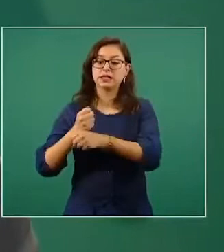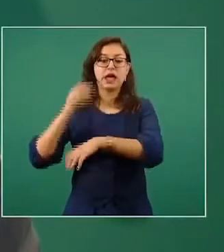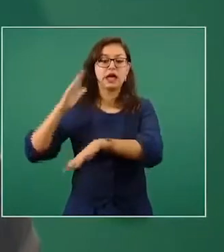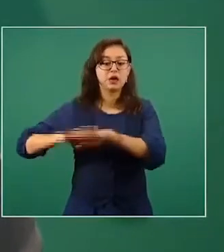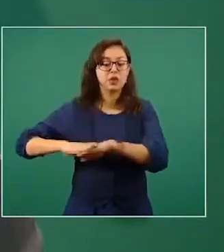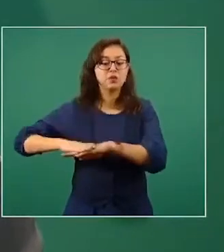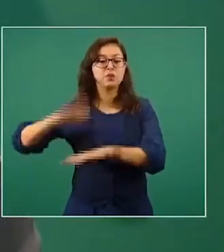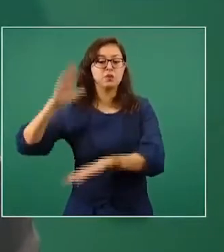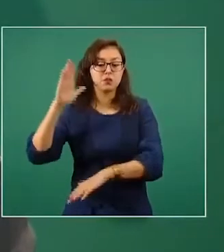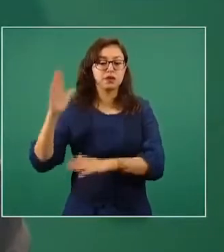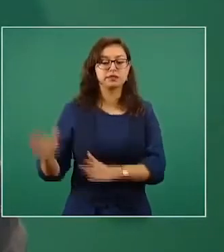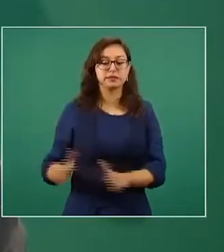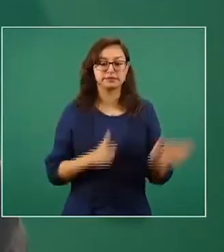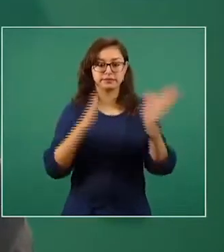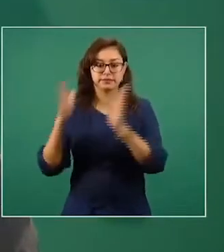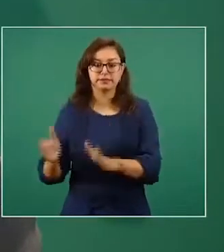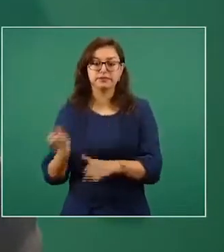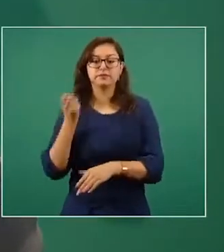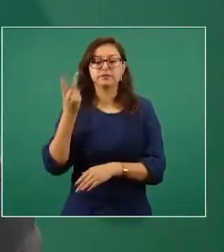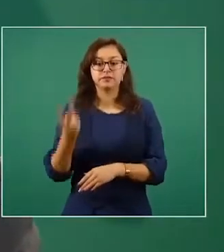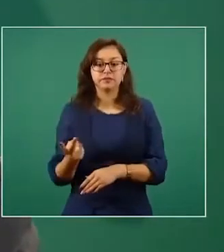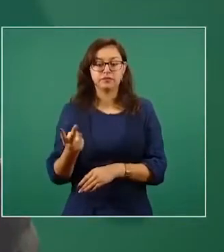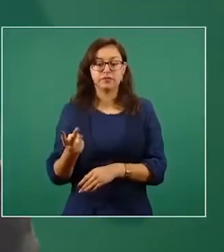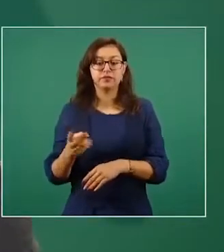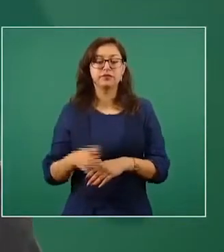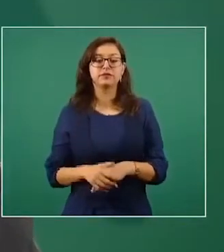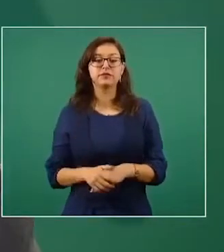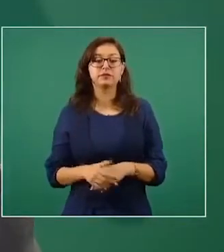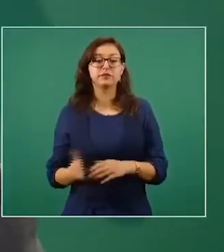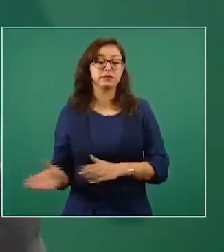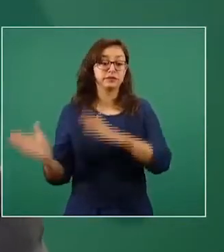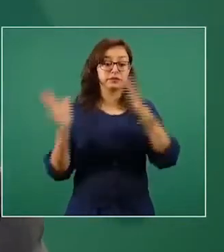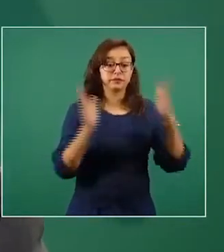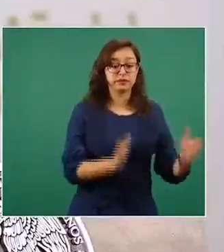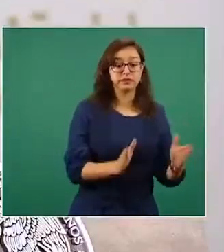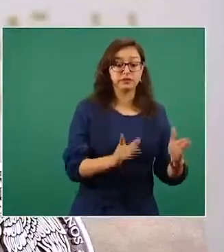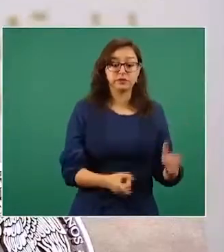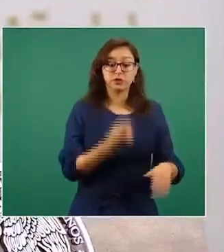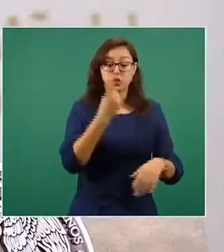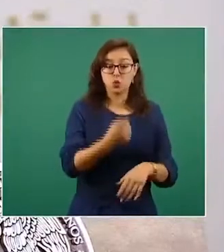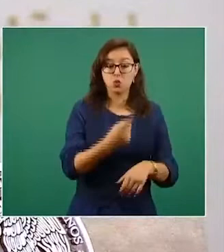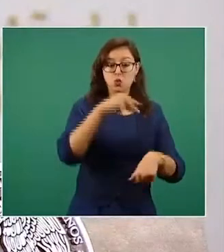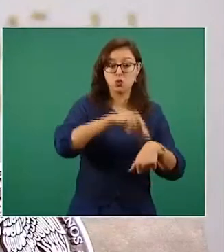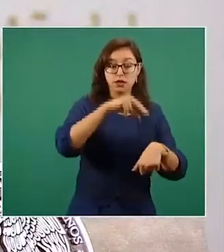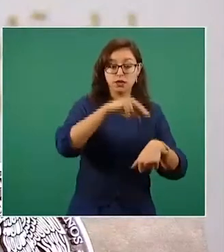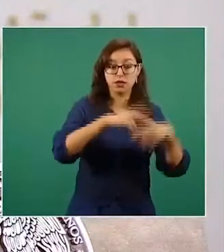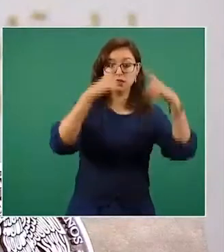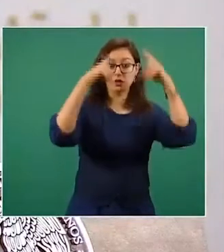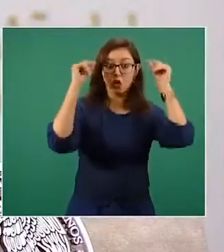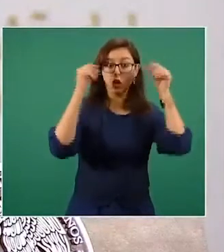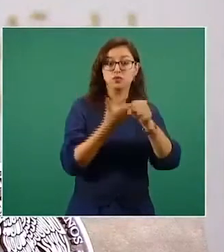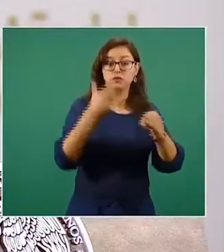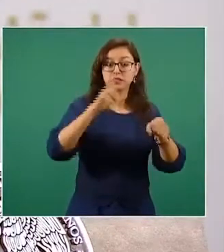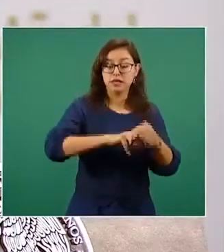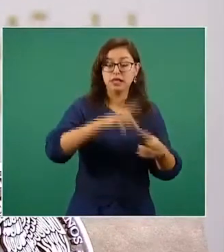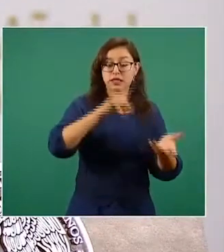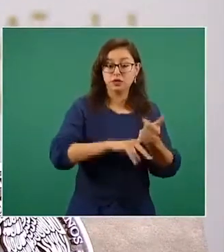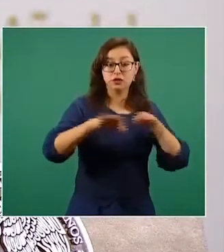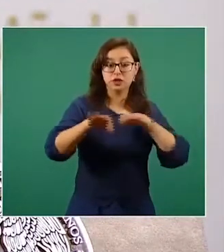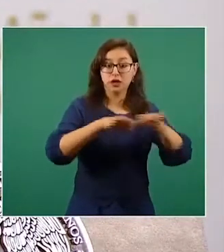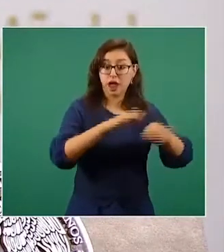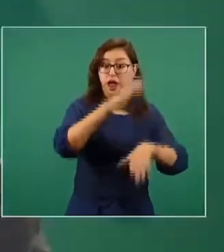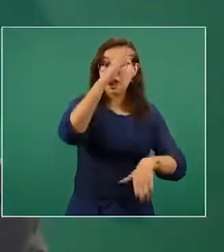corresponde con la fase 2 del plan. No se ha terminado con la vacunación del personal de salud. Esta se hace